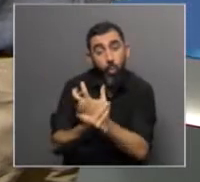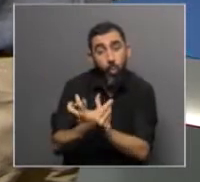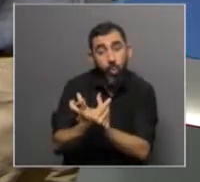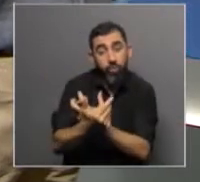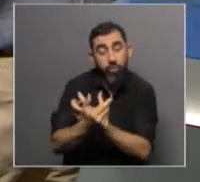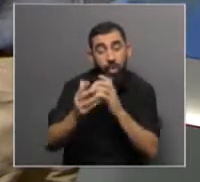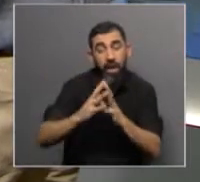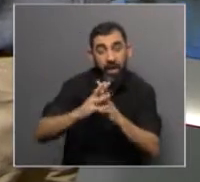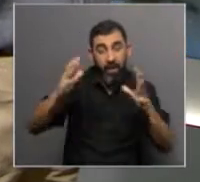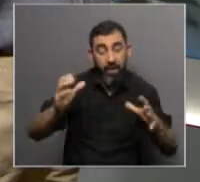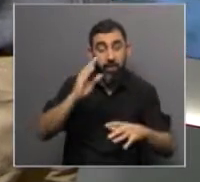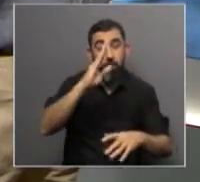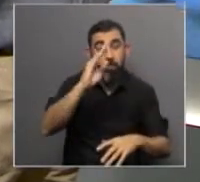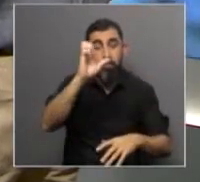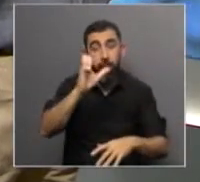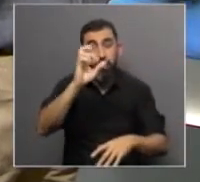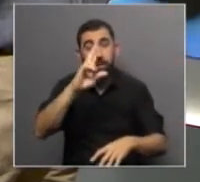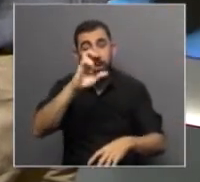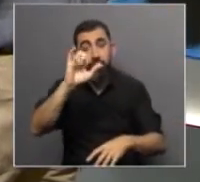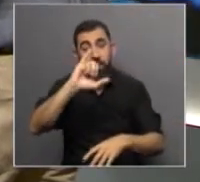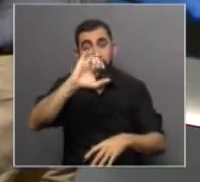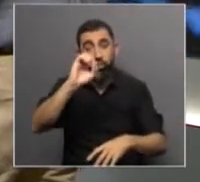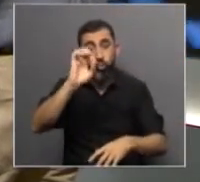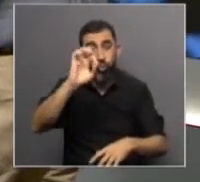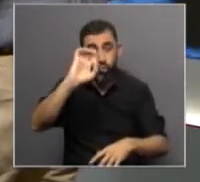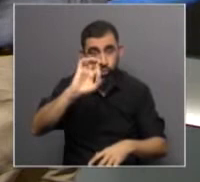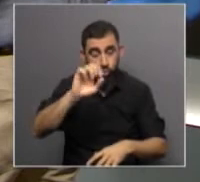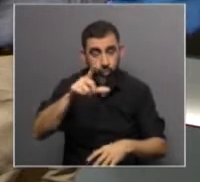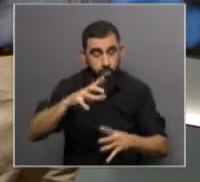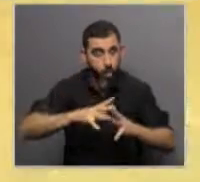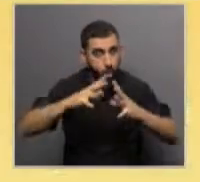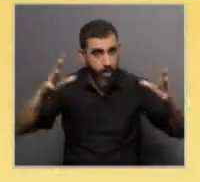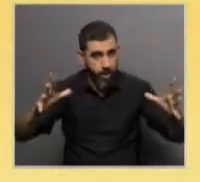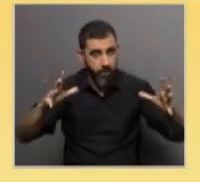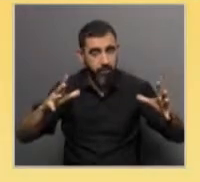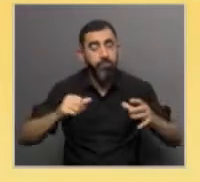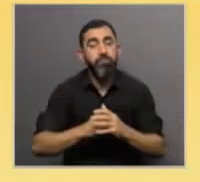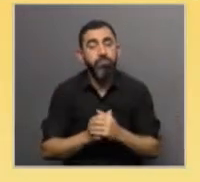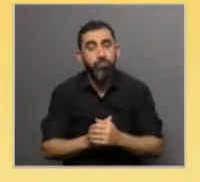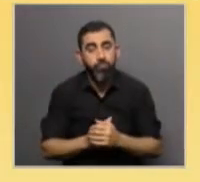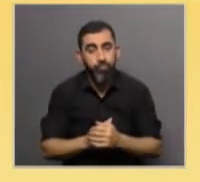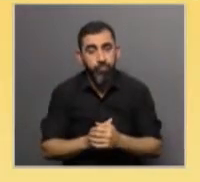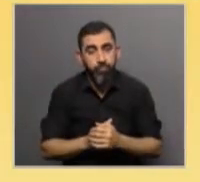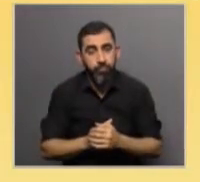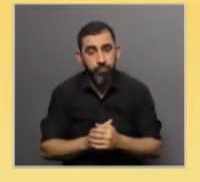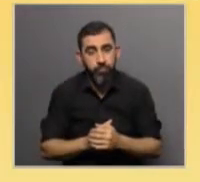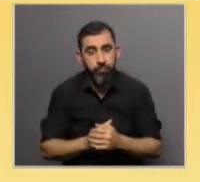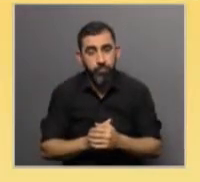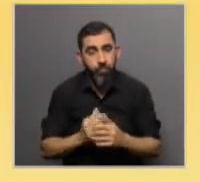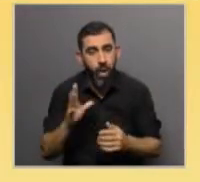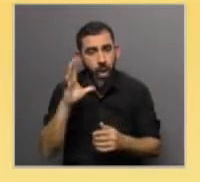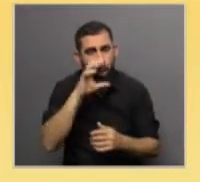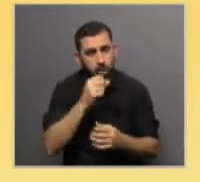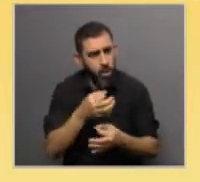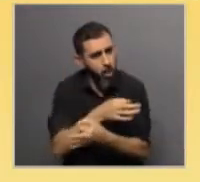gigante Lestodon, que es el que encontramos mayoritariamente, son de un estado de conservación muy